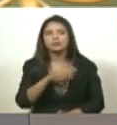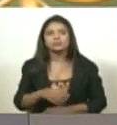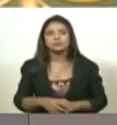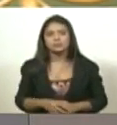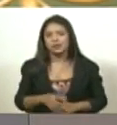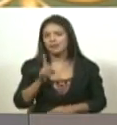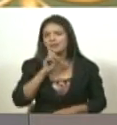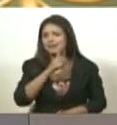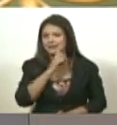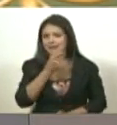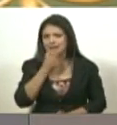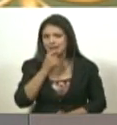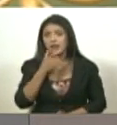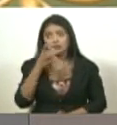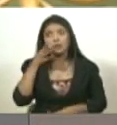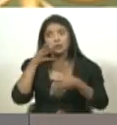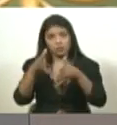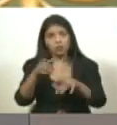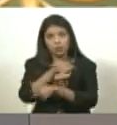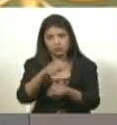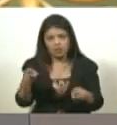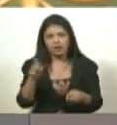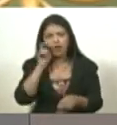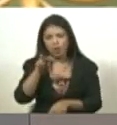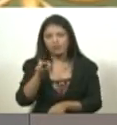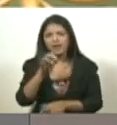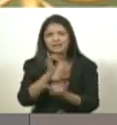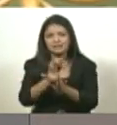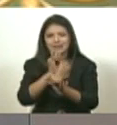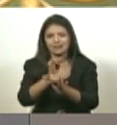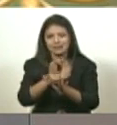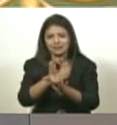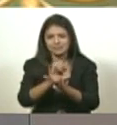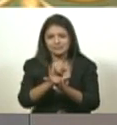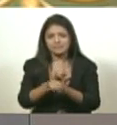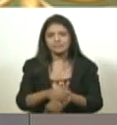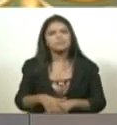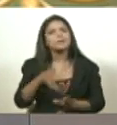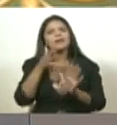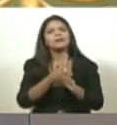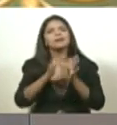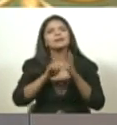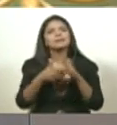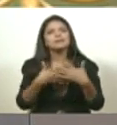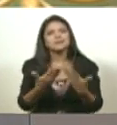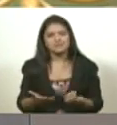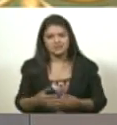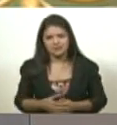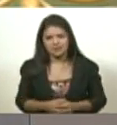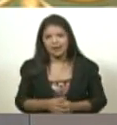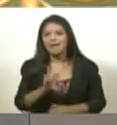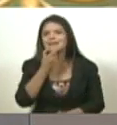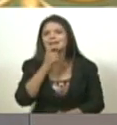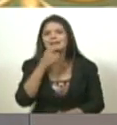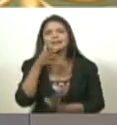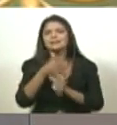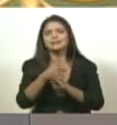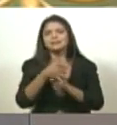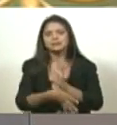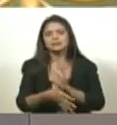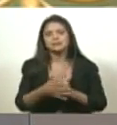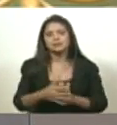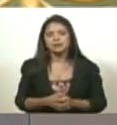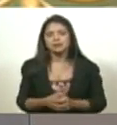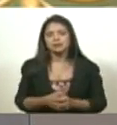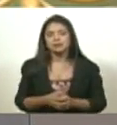gaslighting. Yo les recomiendo a ustedes que lo vean en Wikipedia, gaslighting. ¿Qué significa gaslighting en inglés?